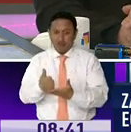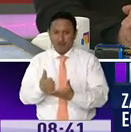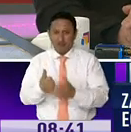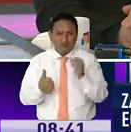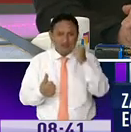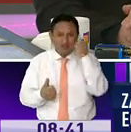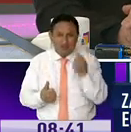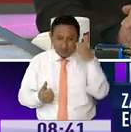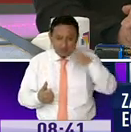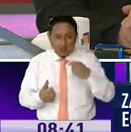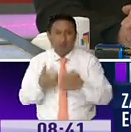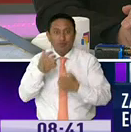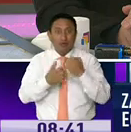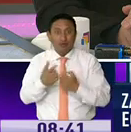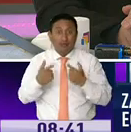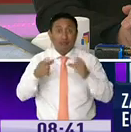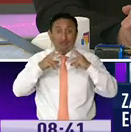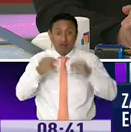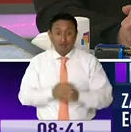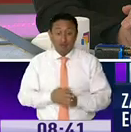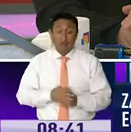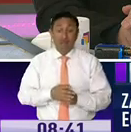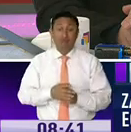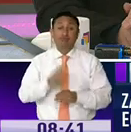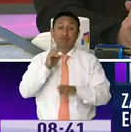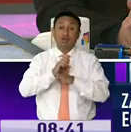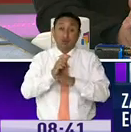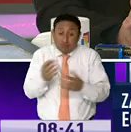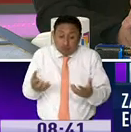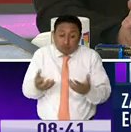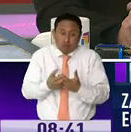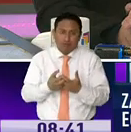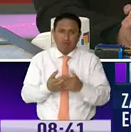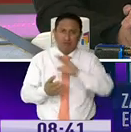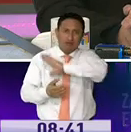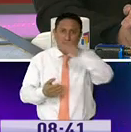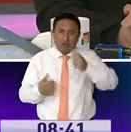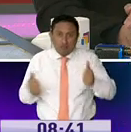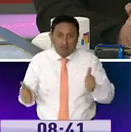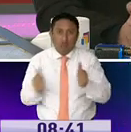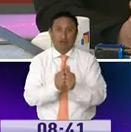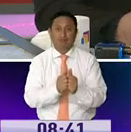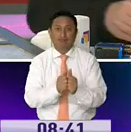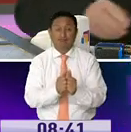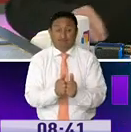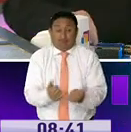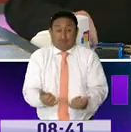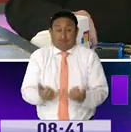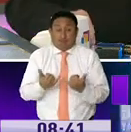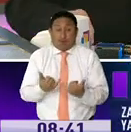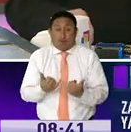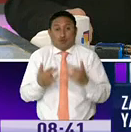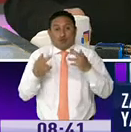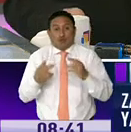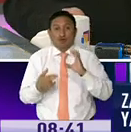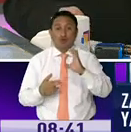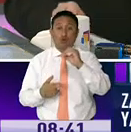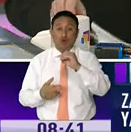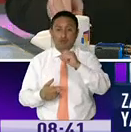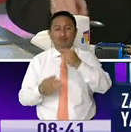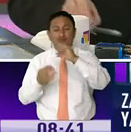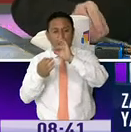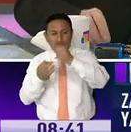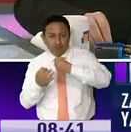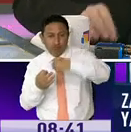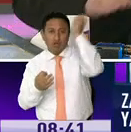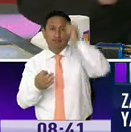en una crisis sanitaria donde el país tiene que estar unido y con el 100% de sus recursos. Entonces, hoy espero que el COE Nacional me apruebe, creo que